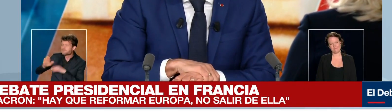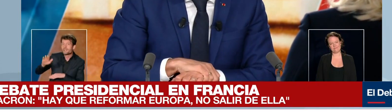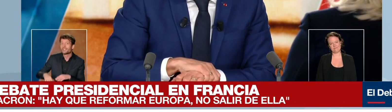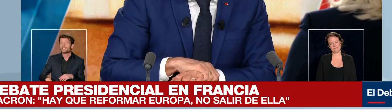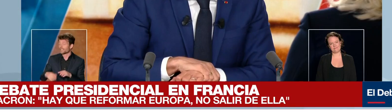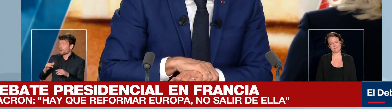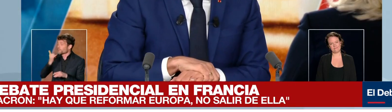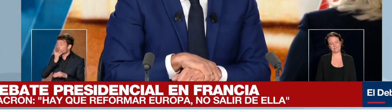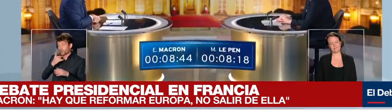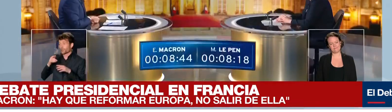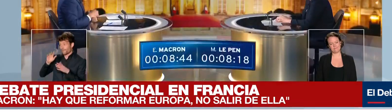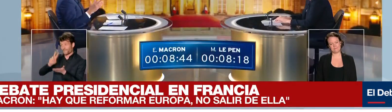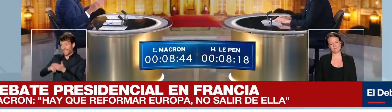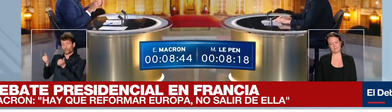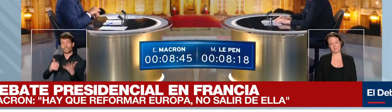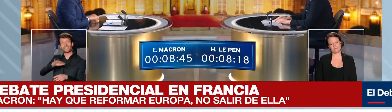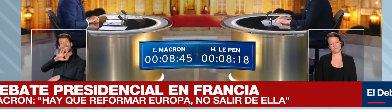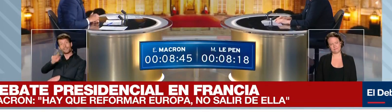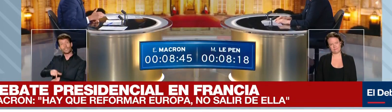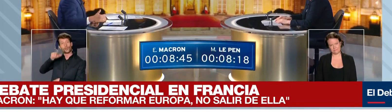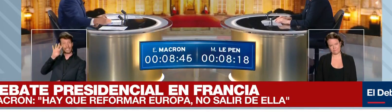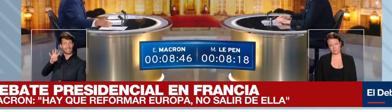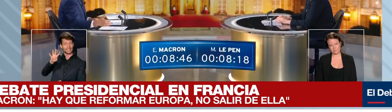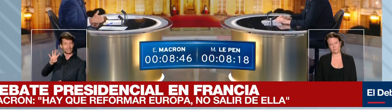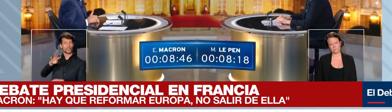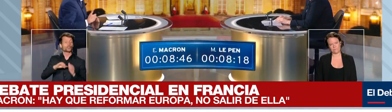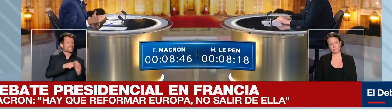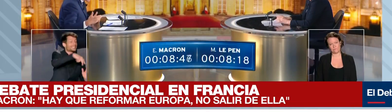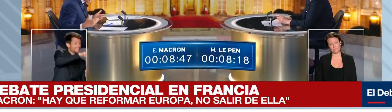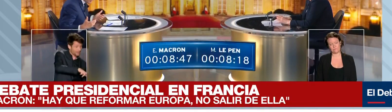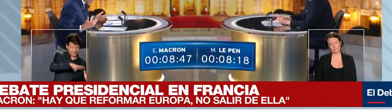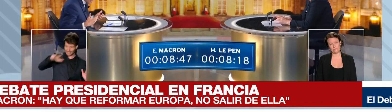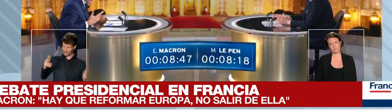cifras trimestrales, son de 5.4, porque